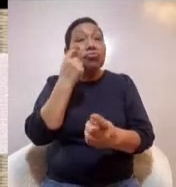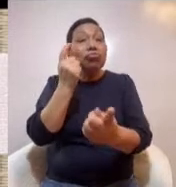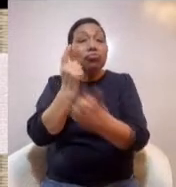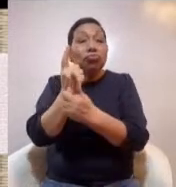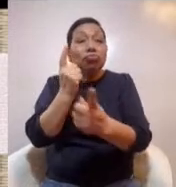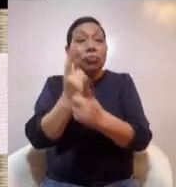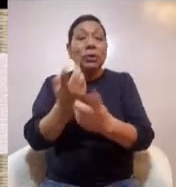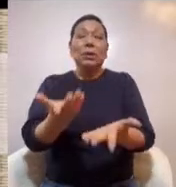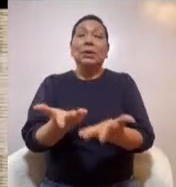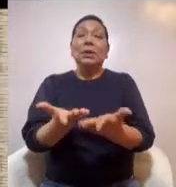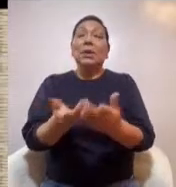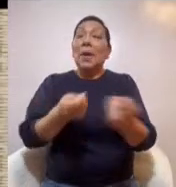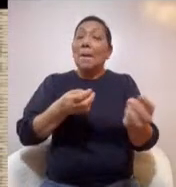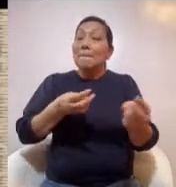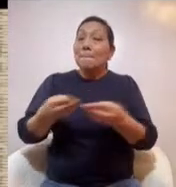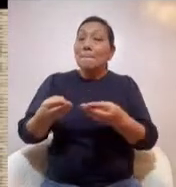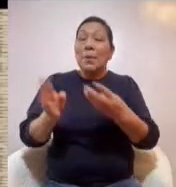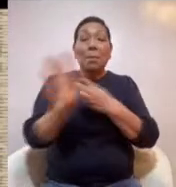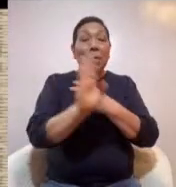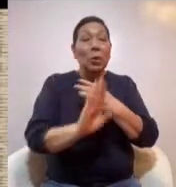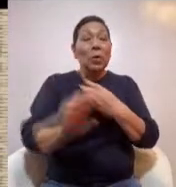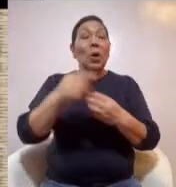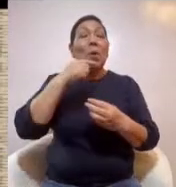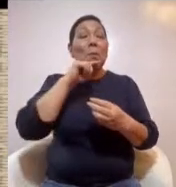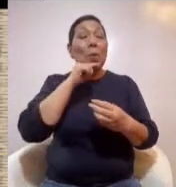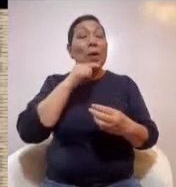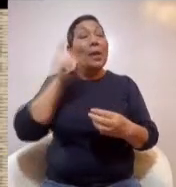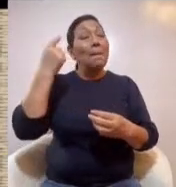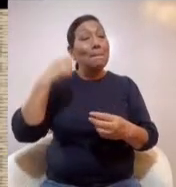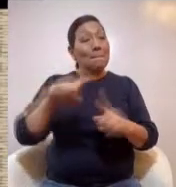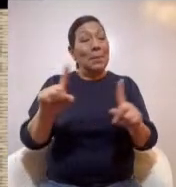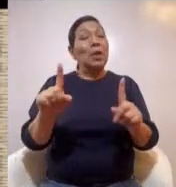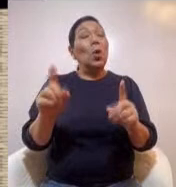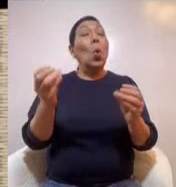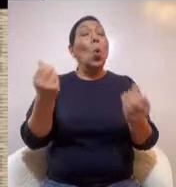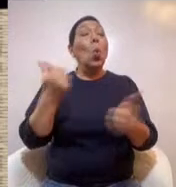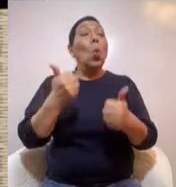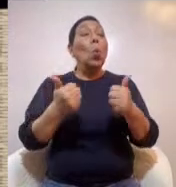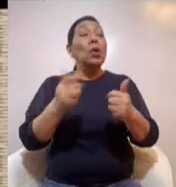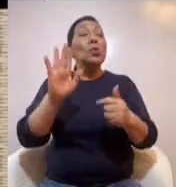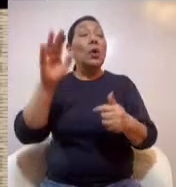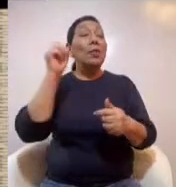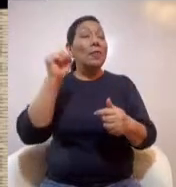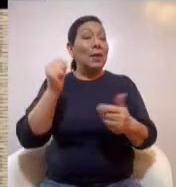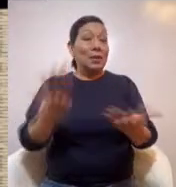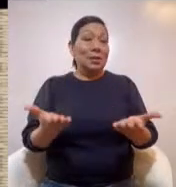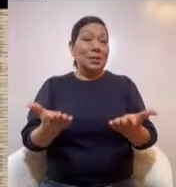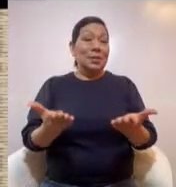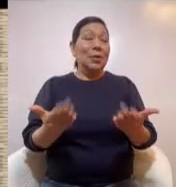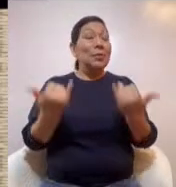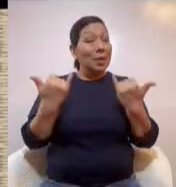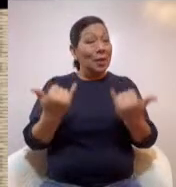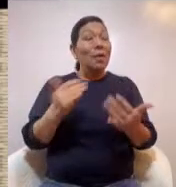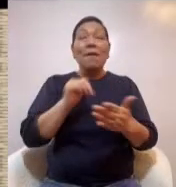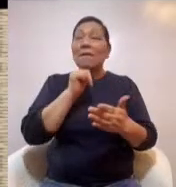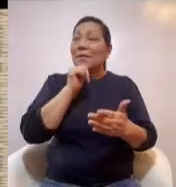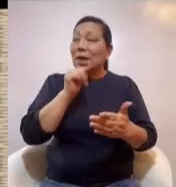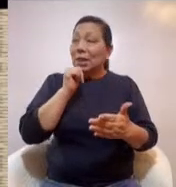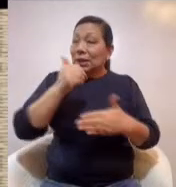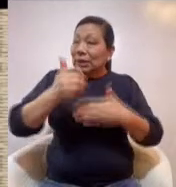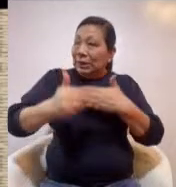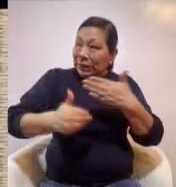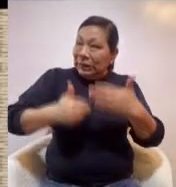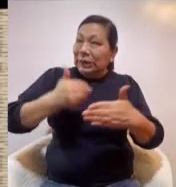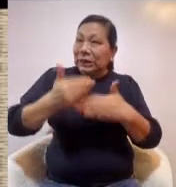de conocimiento de los mecanismos de protección que las mujeres requieren, pero también de cuáles son los derechos. Entonces, digamos que hay